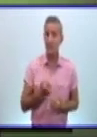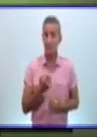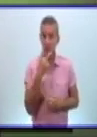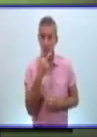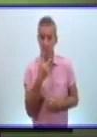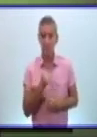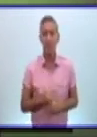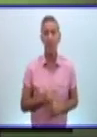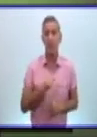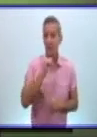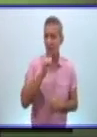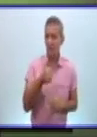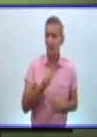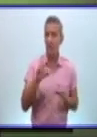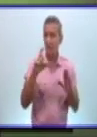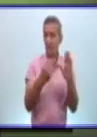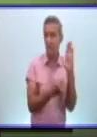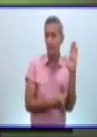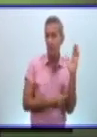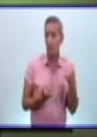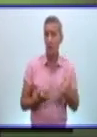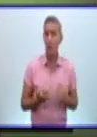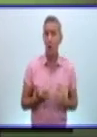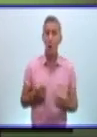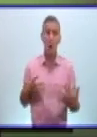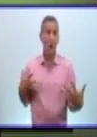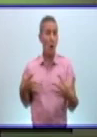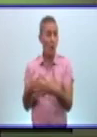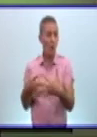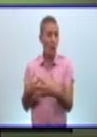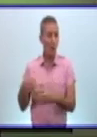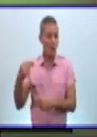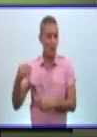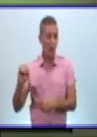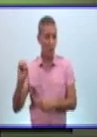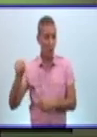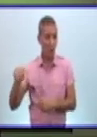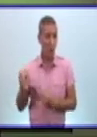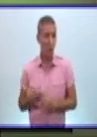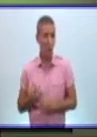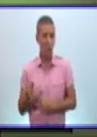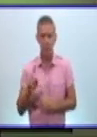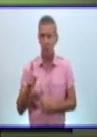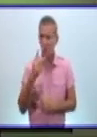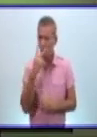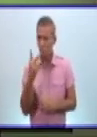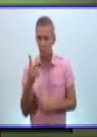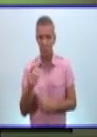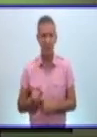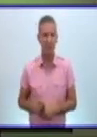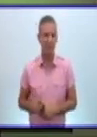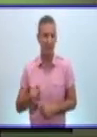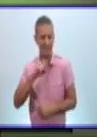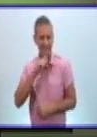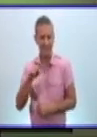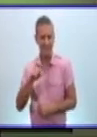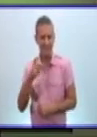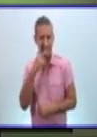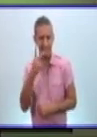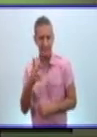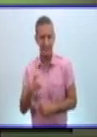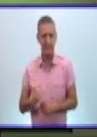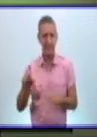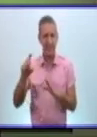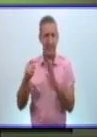a simple vista sus componentes, o mezclas homogéneas, en las que no se observan a simple vista los